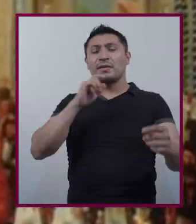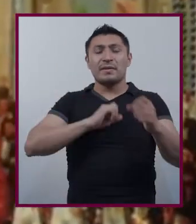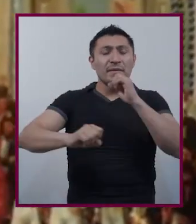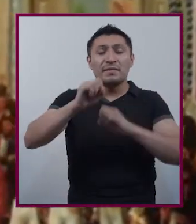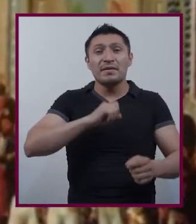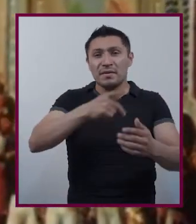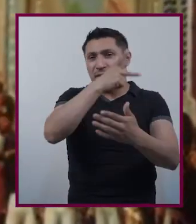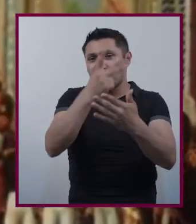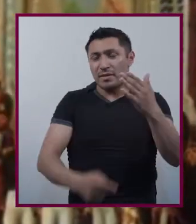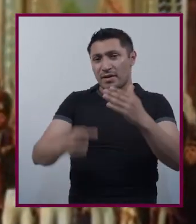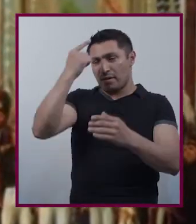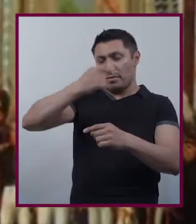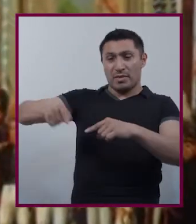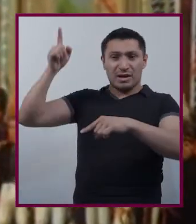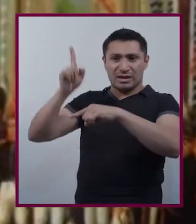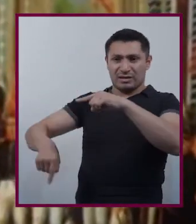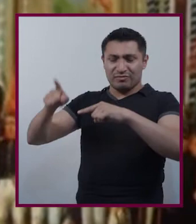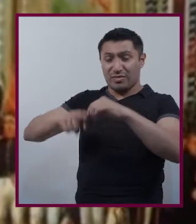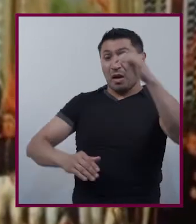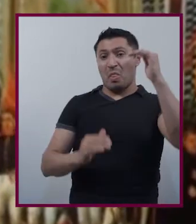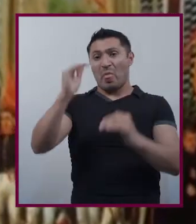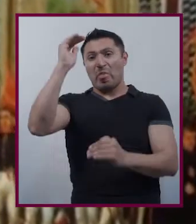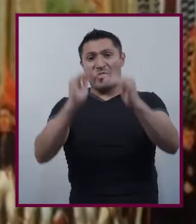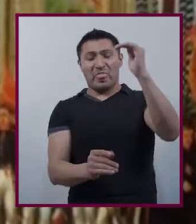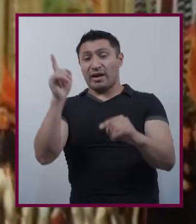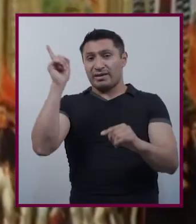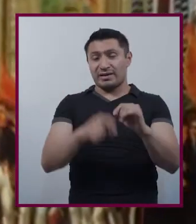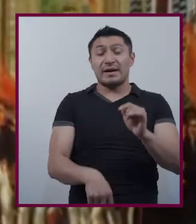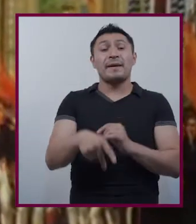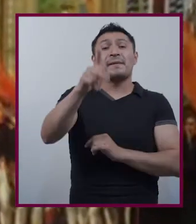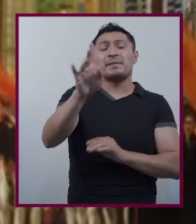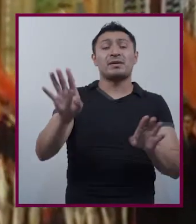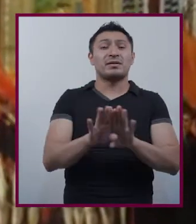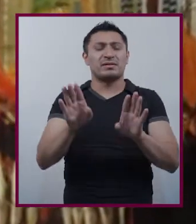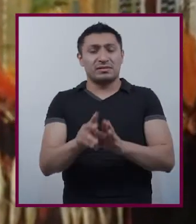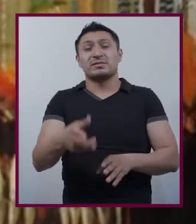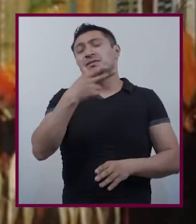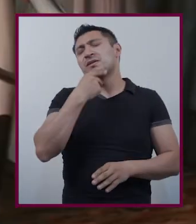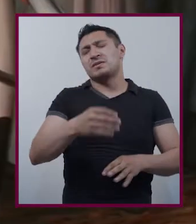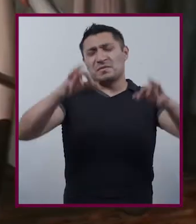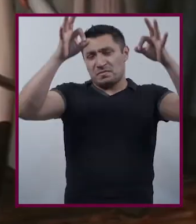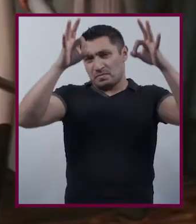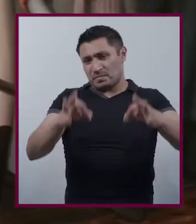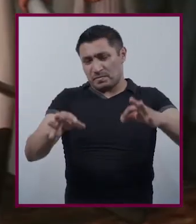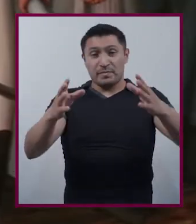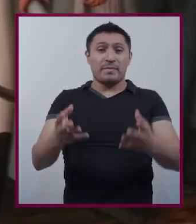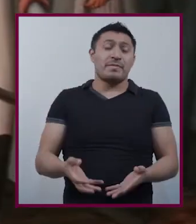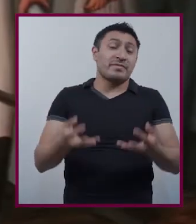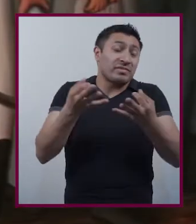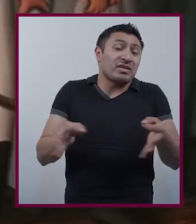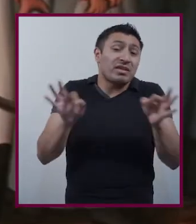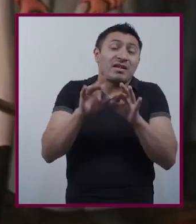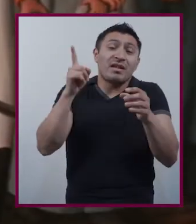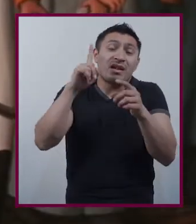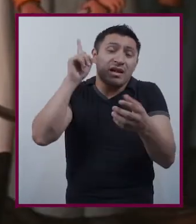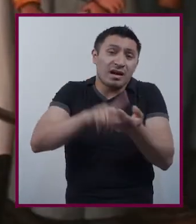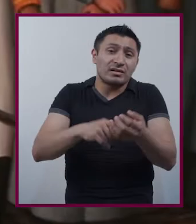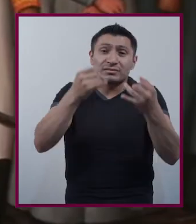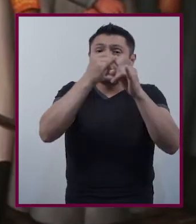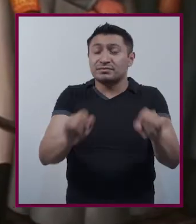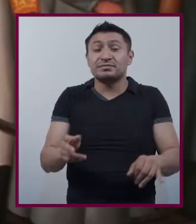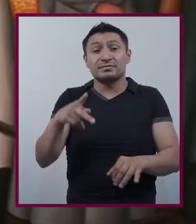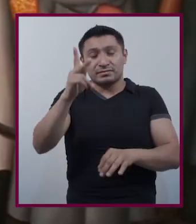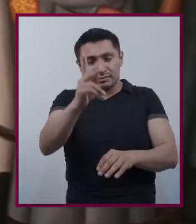y acabar con las desigualdades sociales. Aunque generalmente han figurado hombres como los protagonistas, en la lucha de